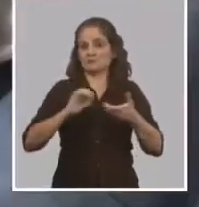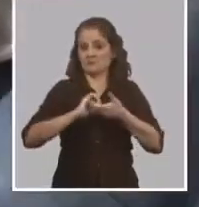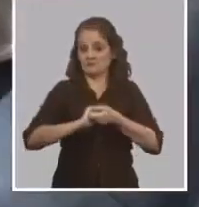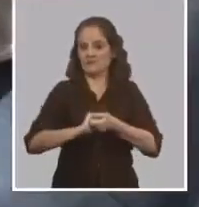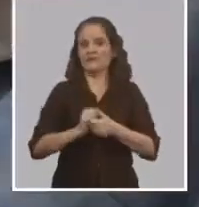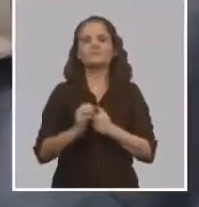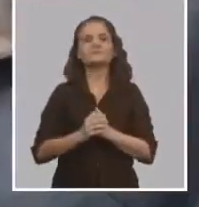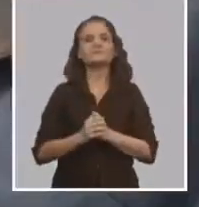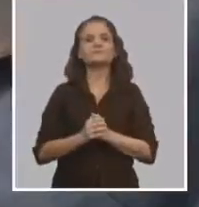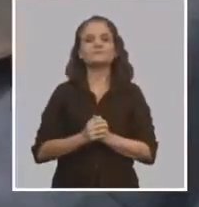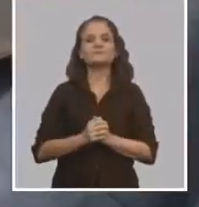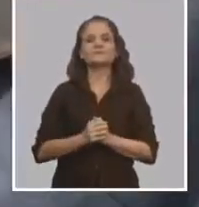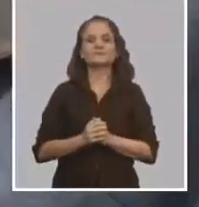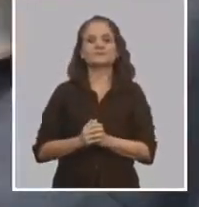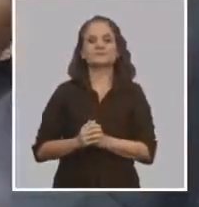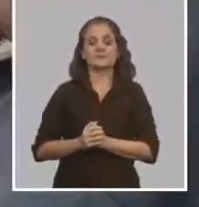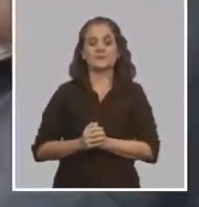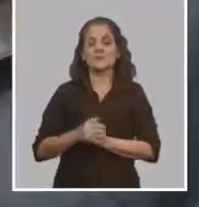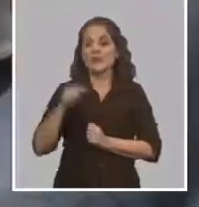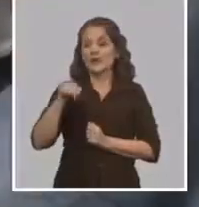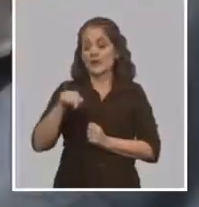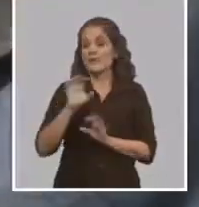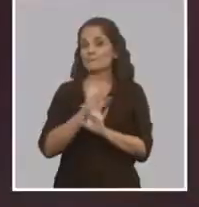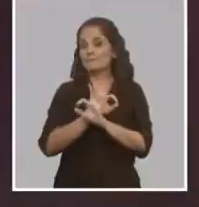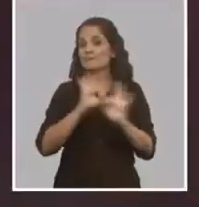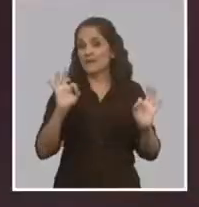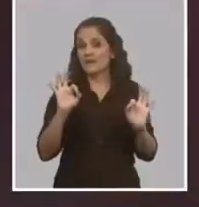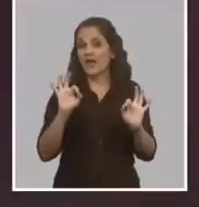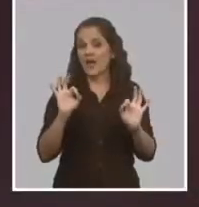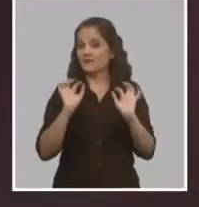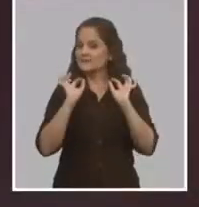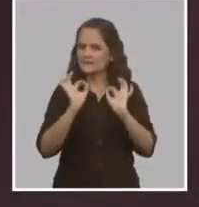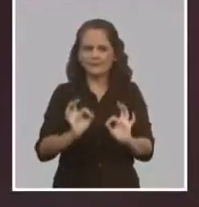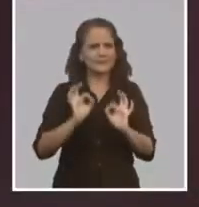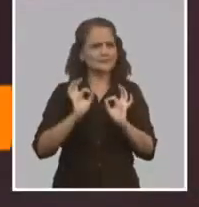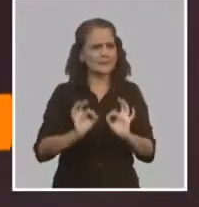es muy acelerado. Él siempre me mandaba informaciones desde el punto de vista